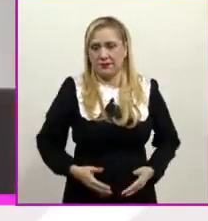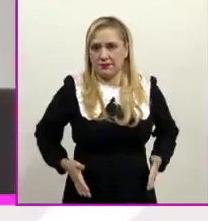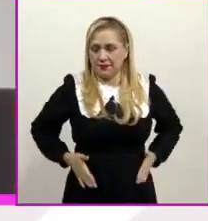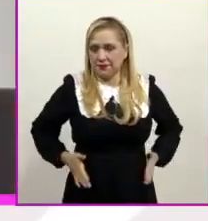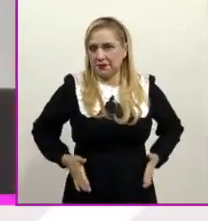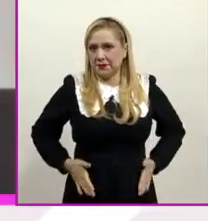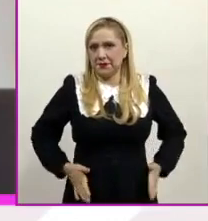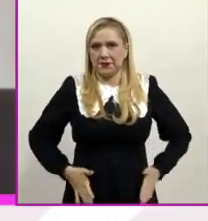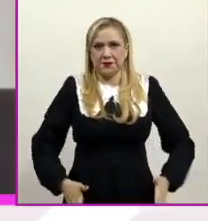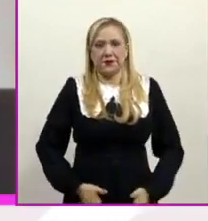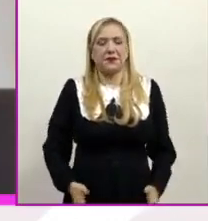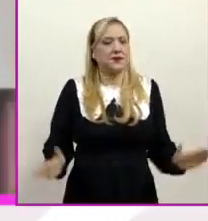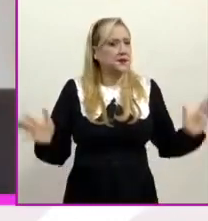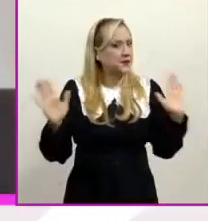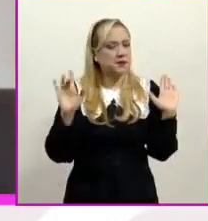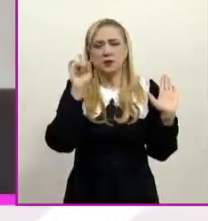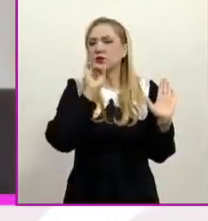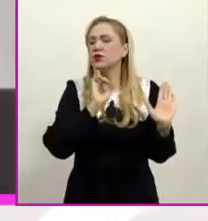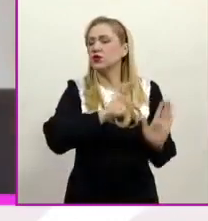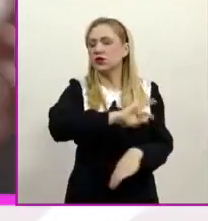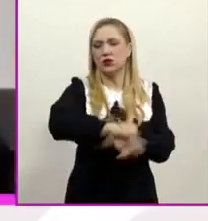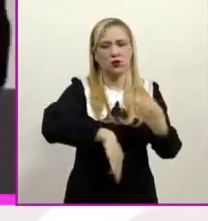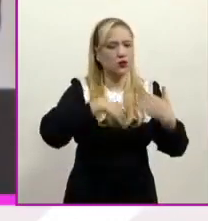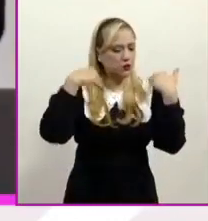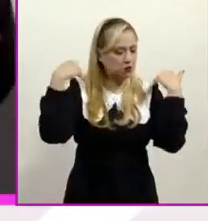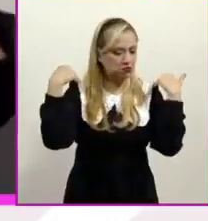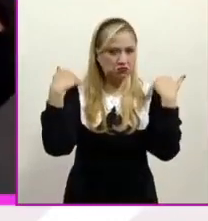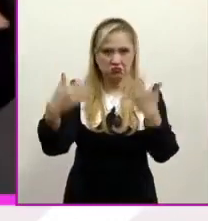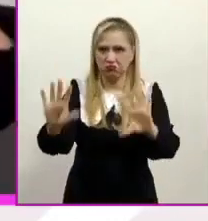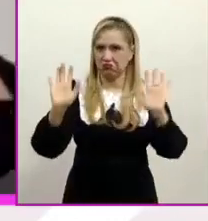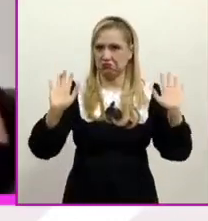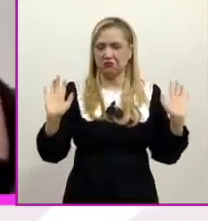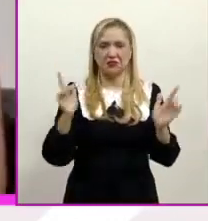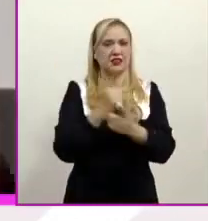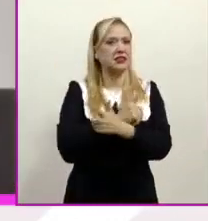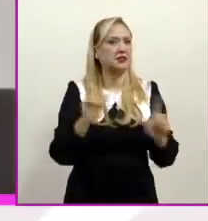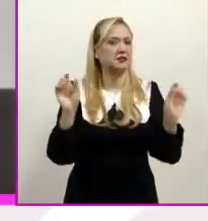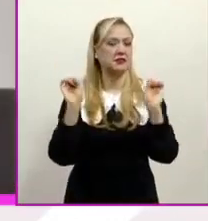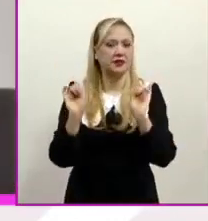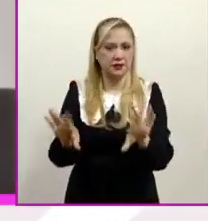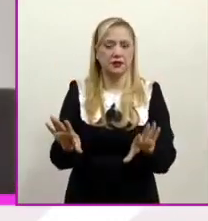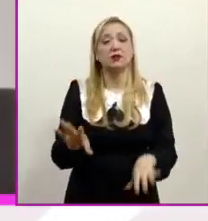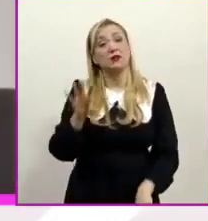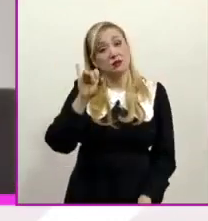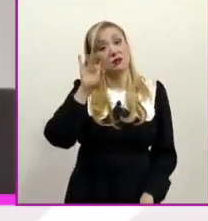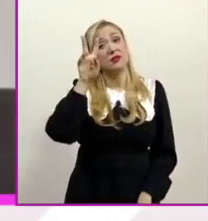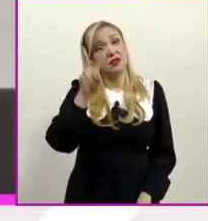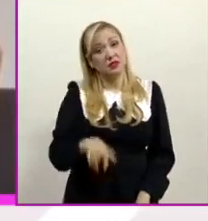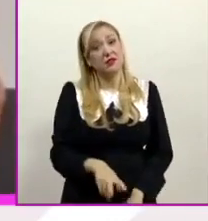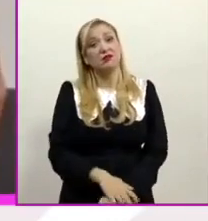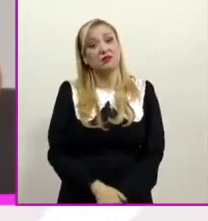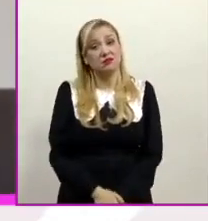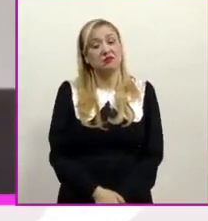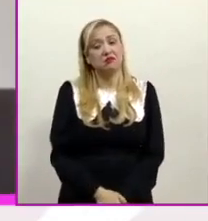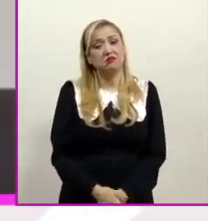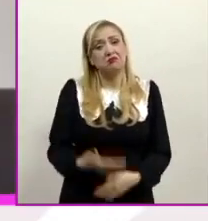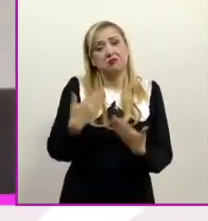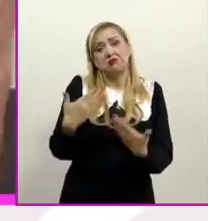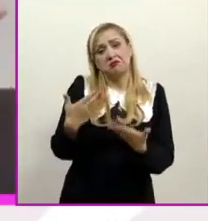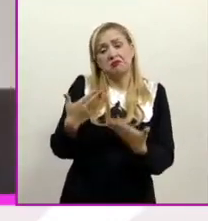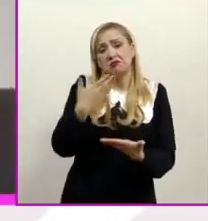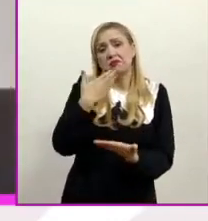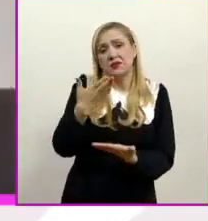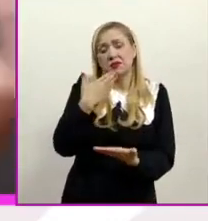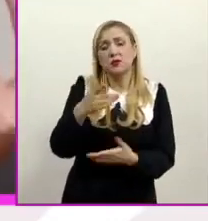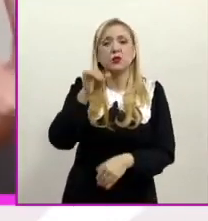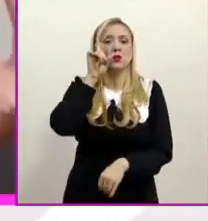gana, que se modifiquen lo que se les dé su gana, porque es parte de su libertad. Pero es verdad que está permitido mucho